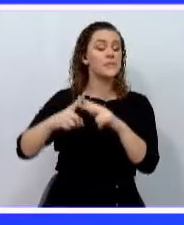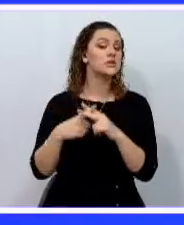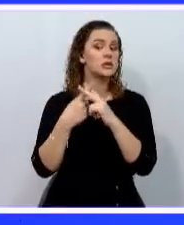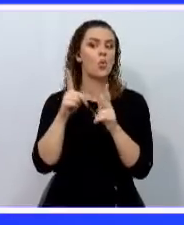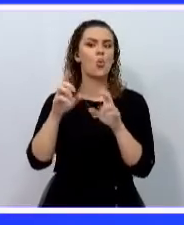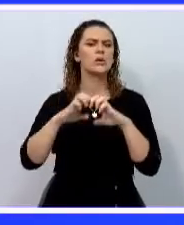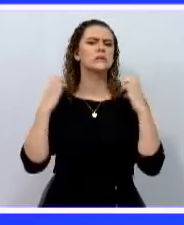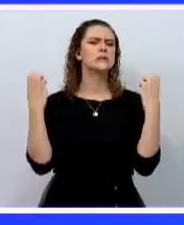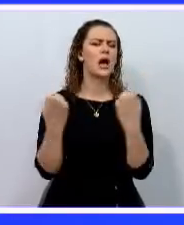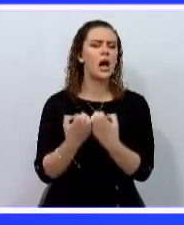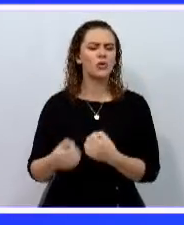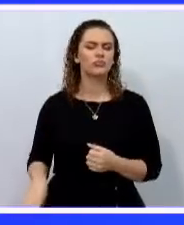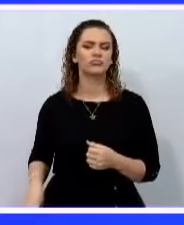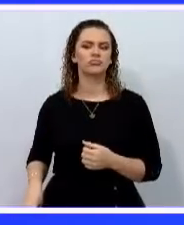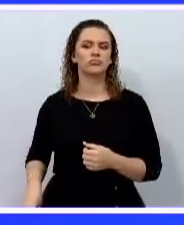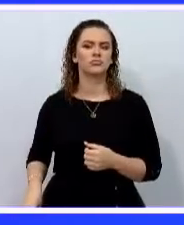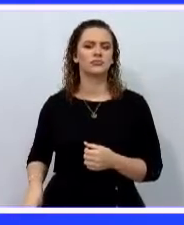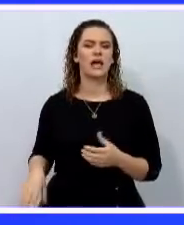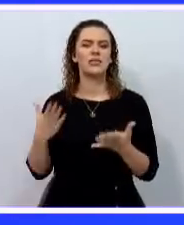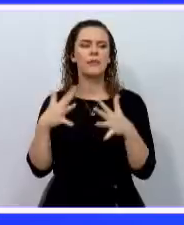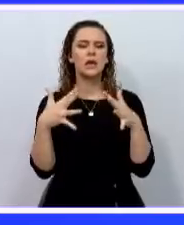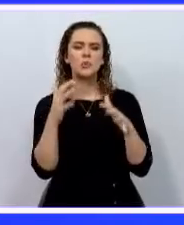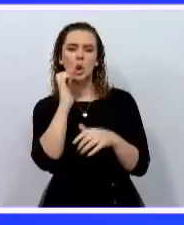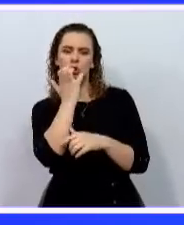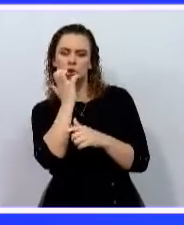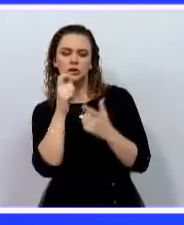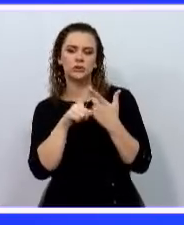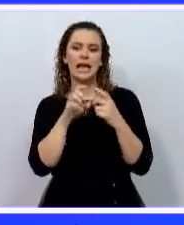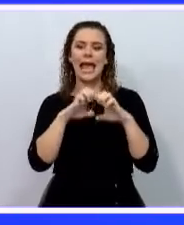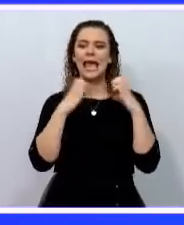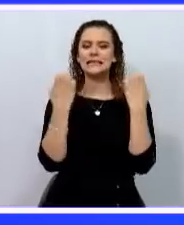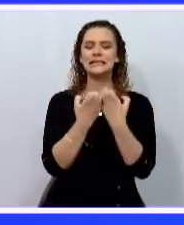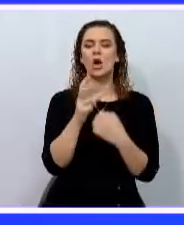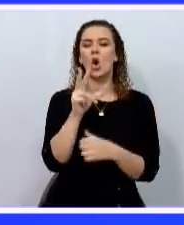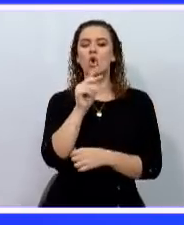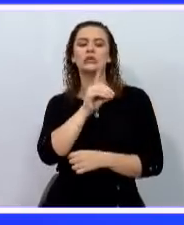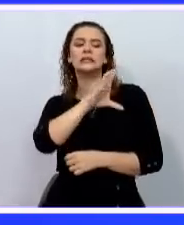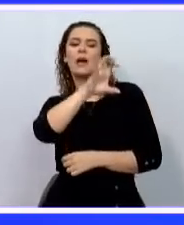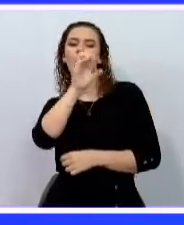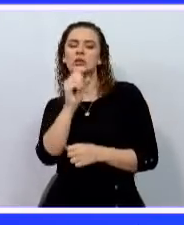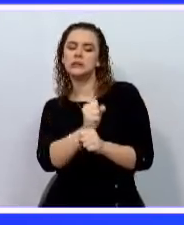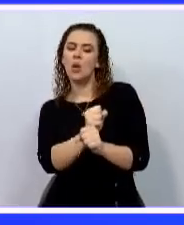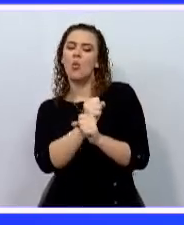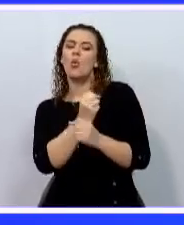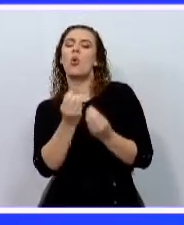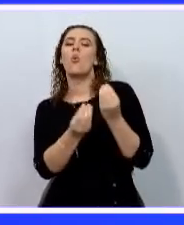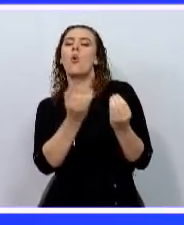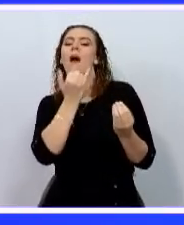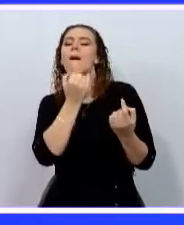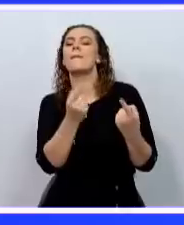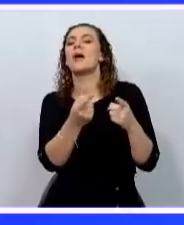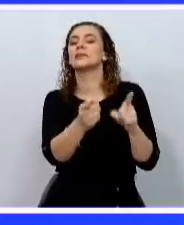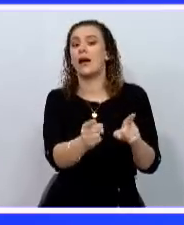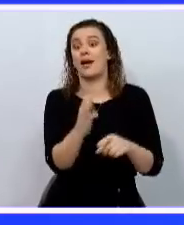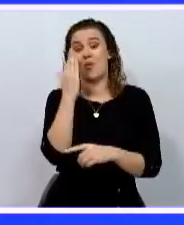un estadio tal vez nervioso un estadio que no estaba 100% seguro de lo que podía